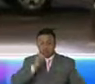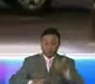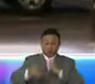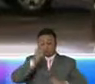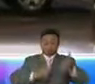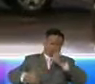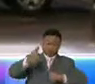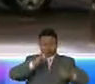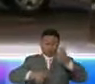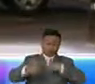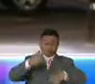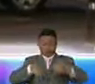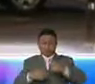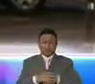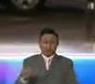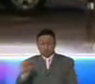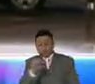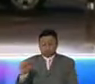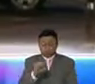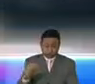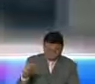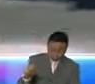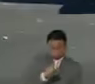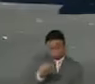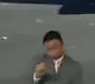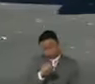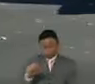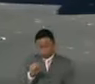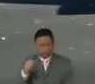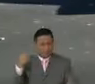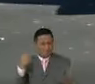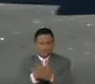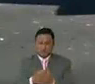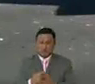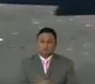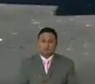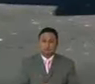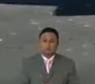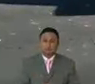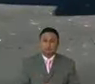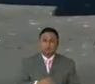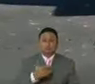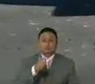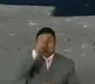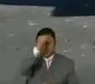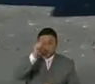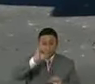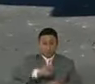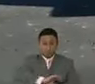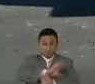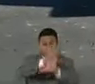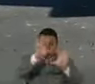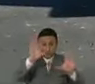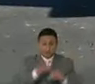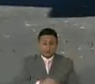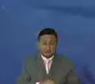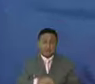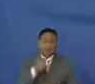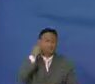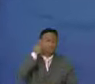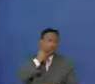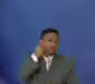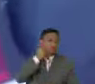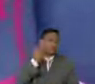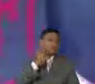exceso y a conducir en estado de embriaguez. Ya en horas de la mañana del domingo en la avenida Simón Bolívar y Pedro Bustamante, en